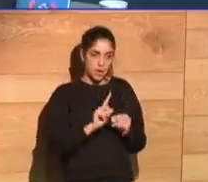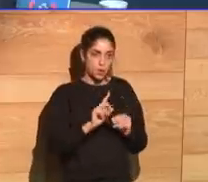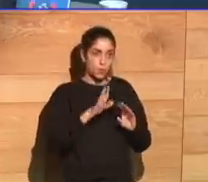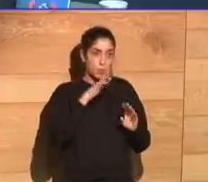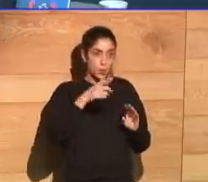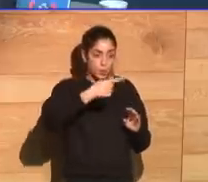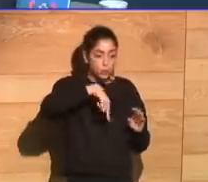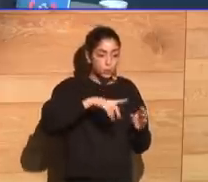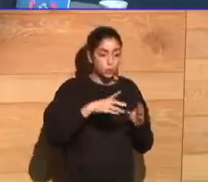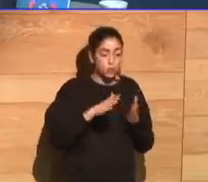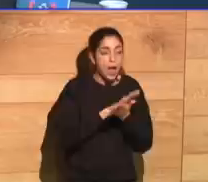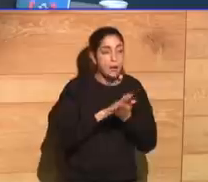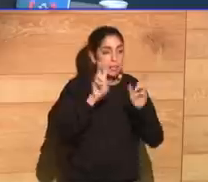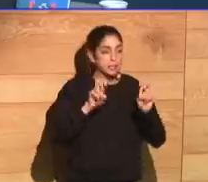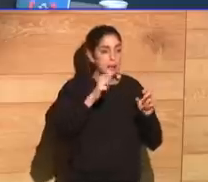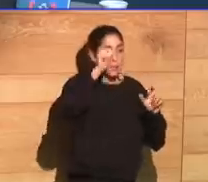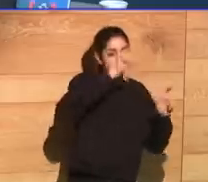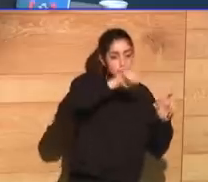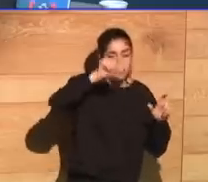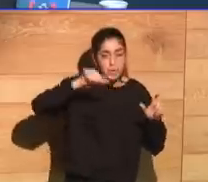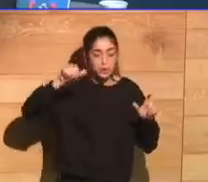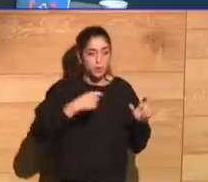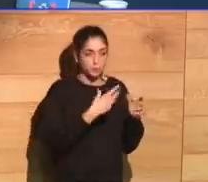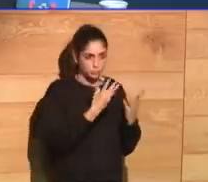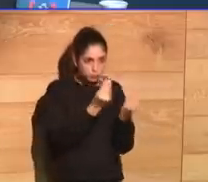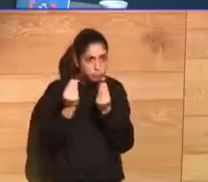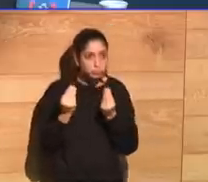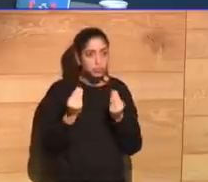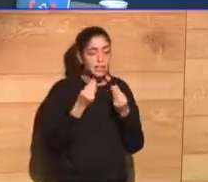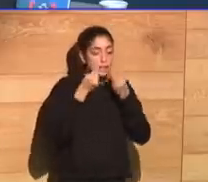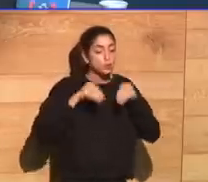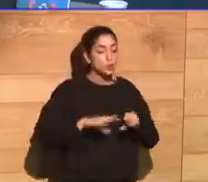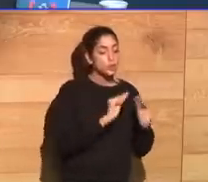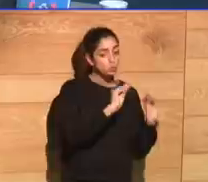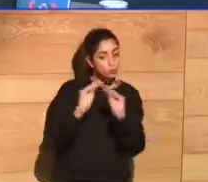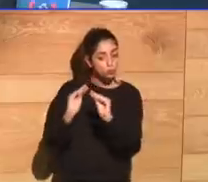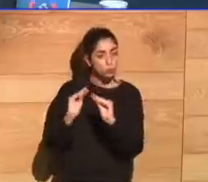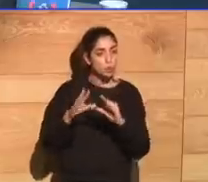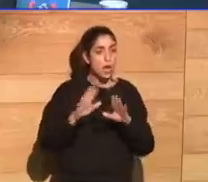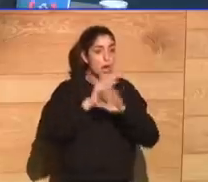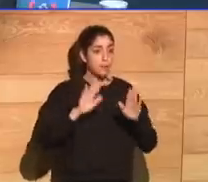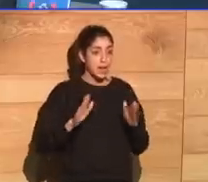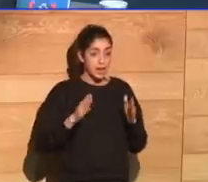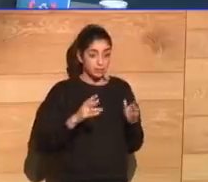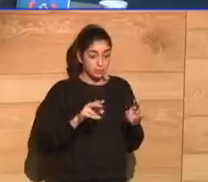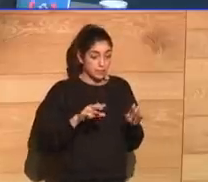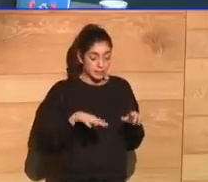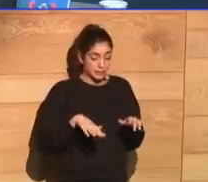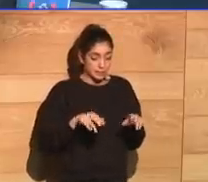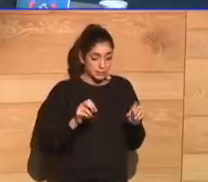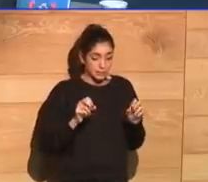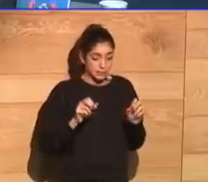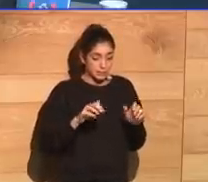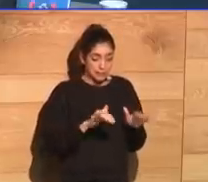de películas. O sea, de la historia de un montón de películas. Y no todas acaban en milagro, es decir, casi ninguna acaba en milagro.